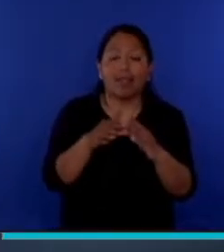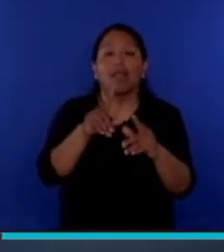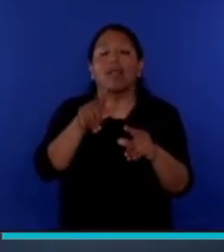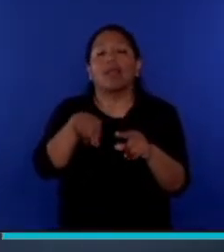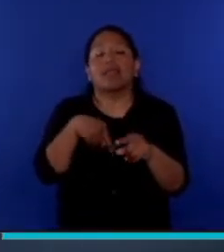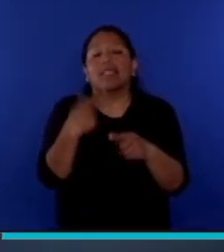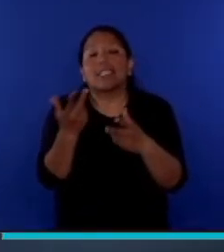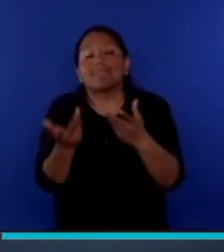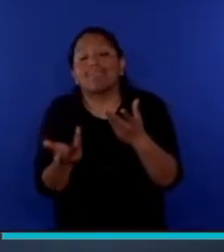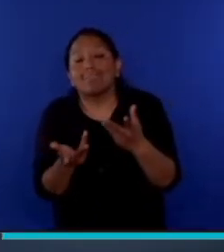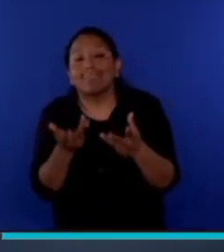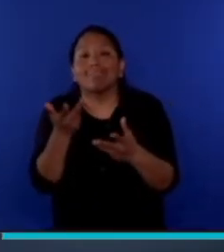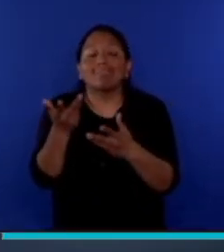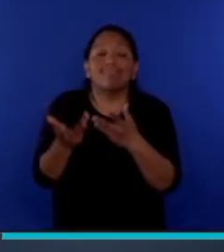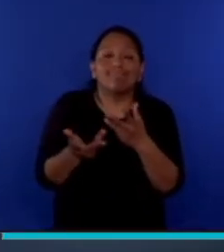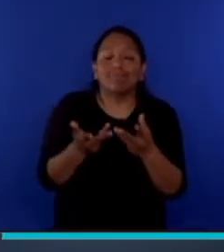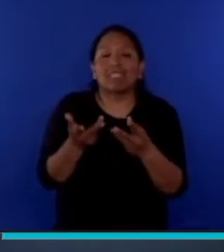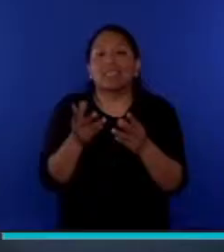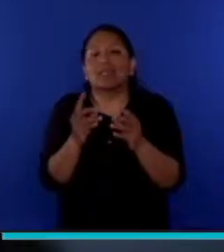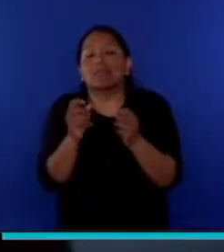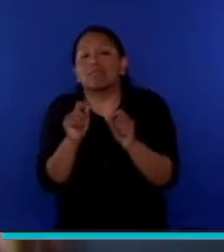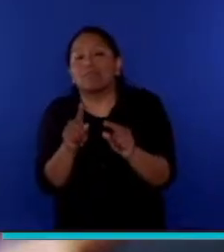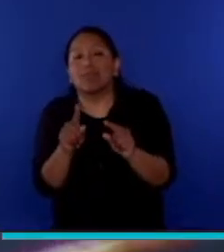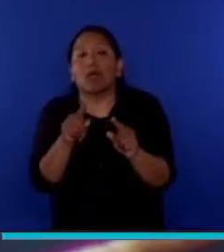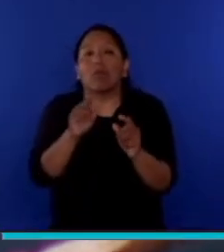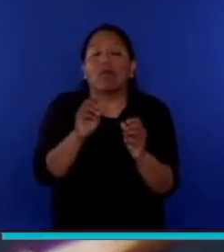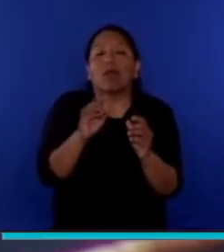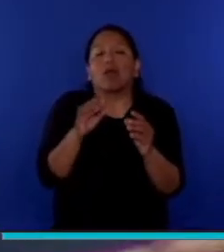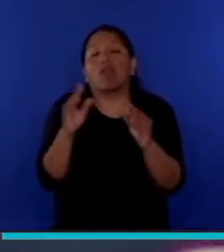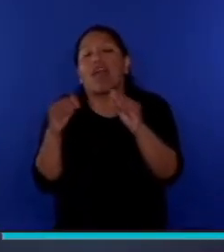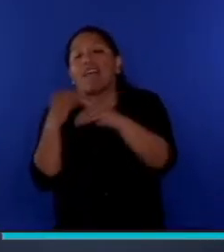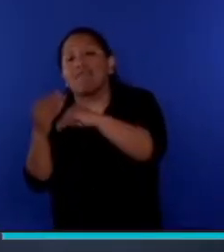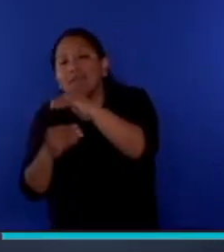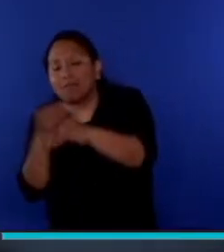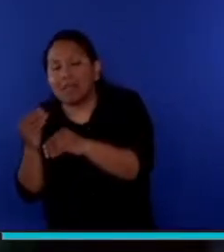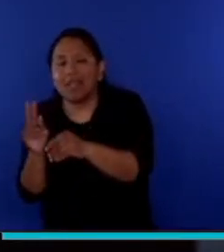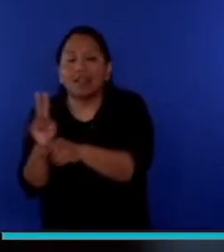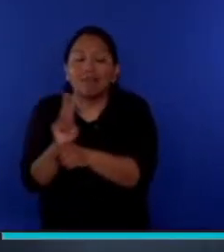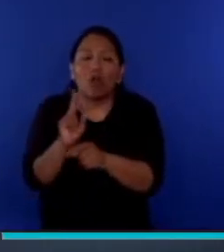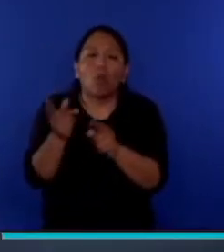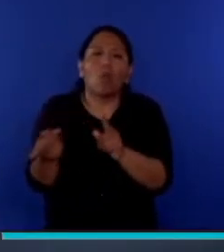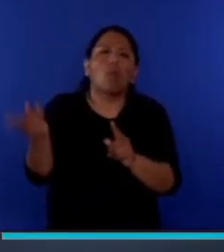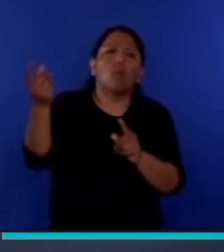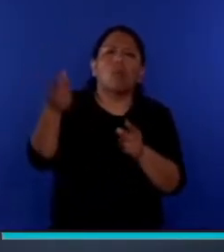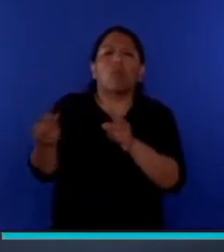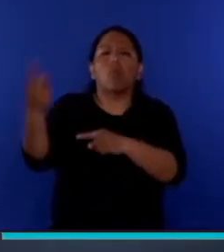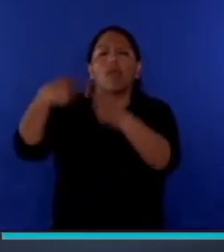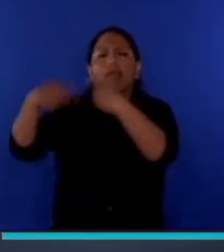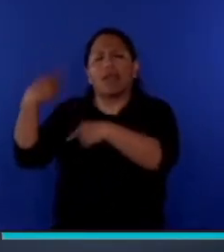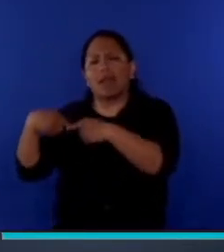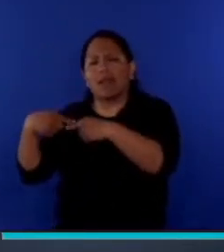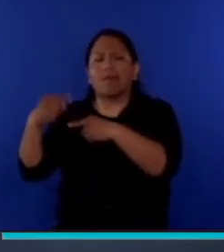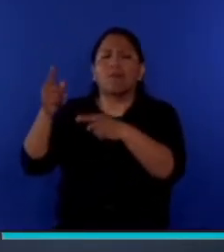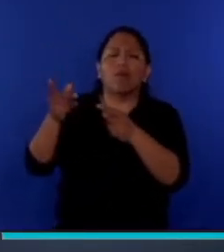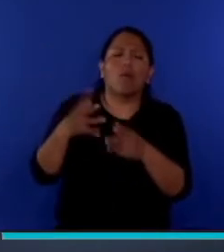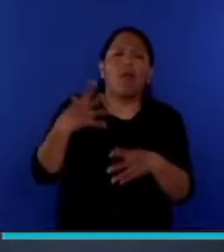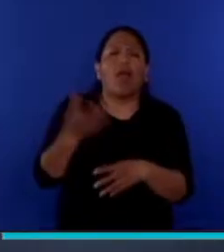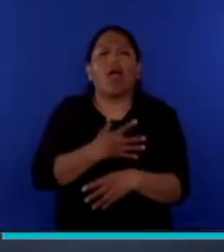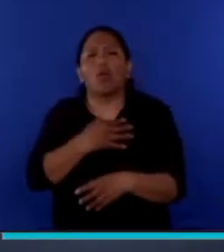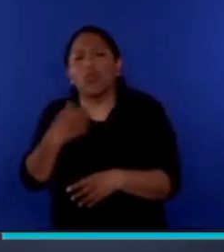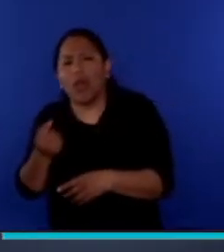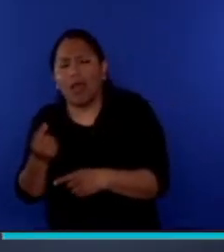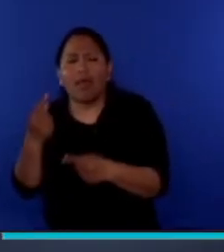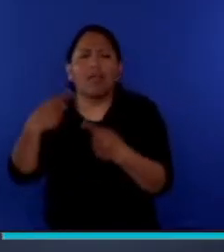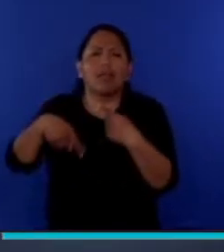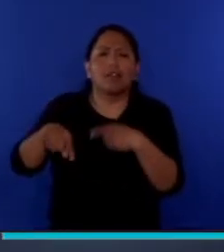por las características y las condiciones se va con una familia de acogimiento, y después vuelve o es adoptado o adoptada, y a veces